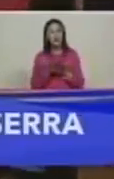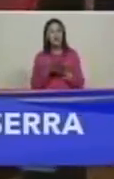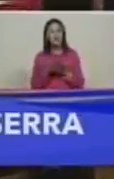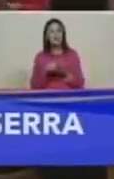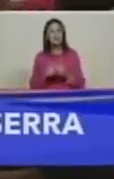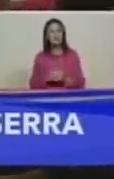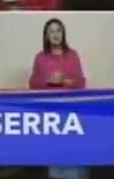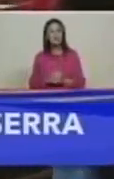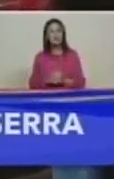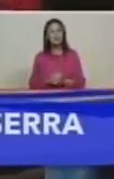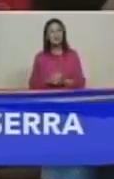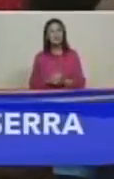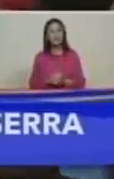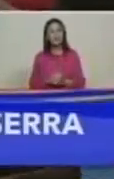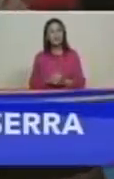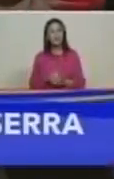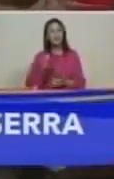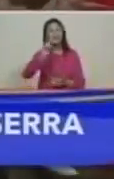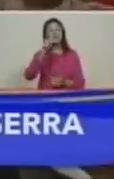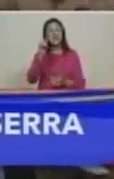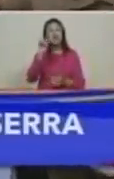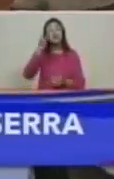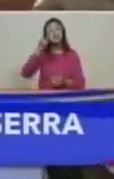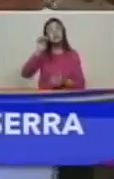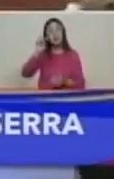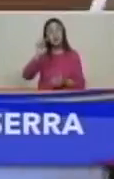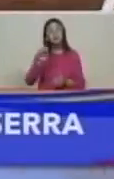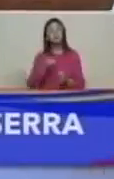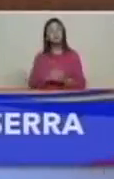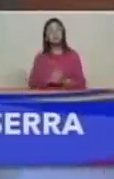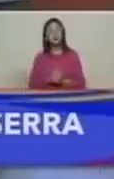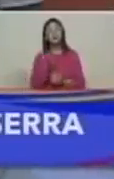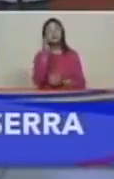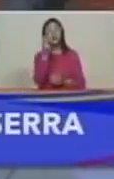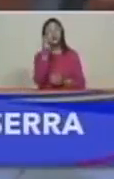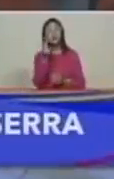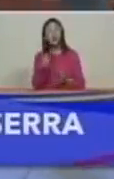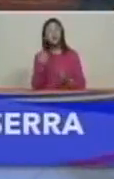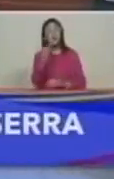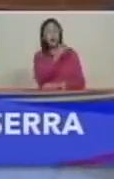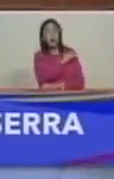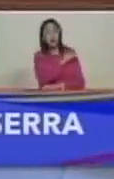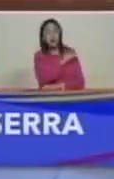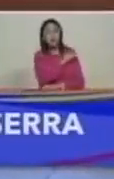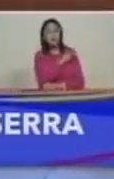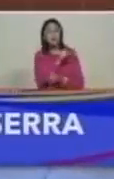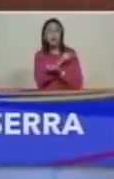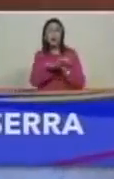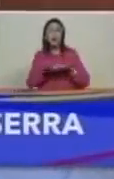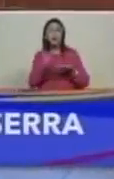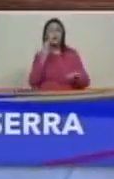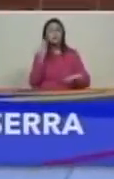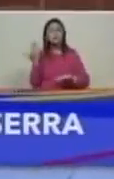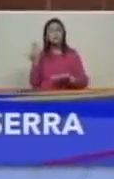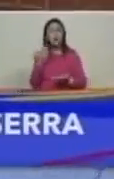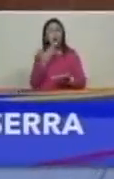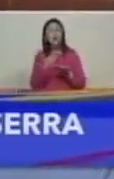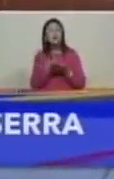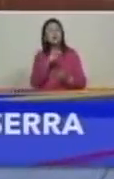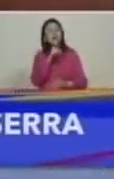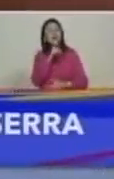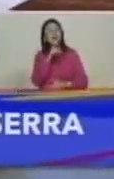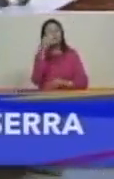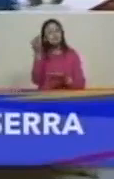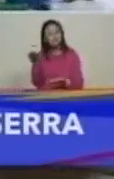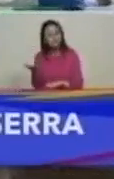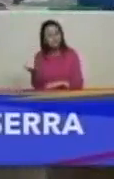esta extraordinaria jornada? El plan en su segunda fase de vacunación, que es importante, gratuito. ¿Gracias a quién? Gracias